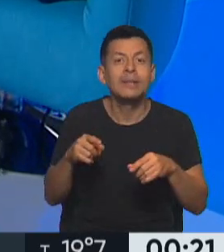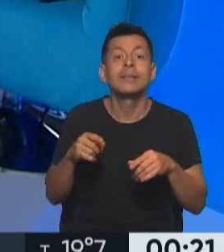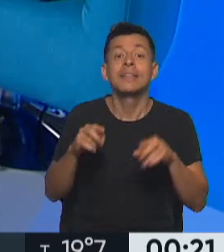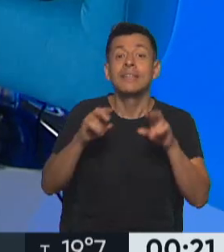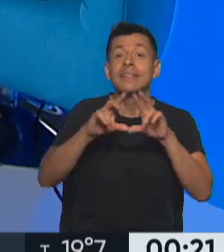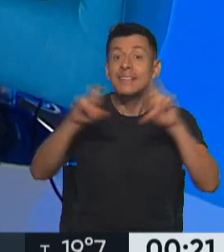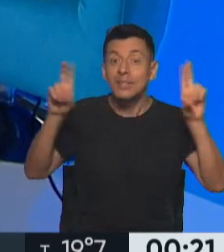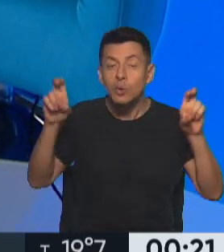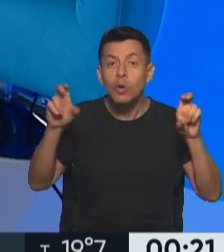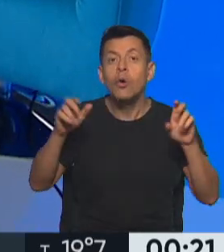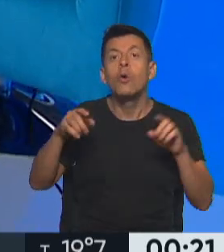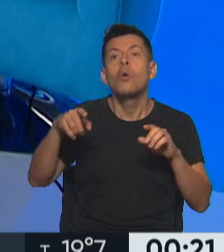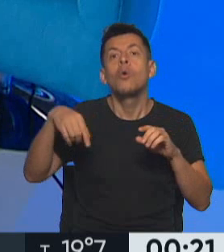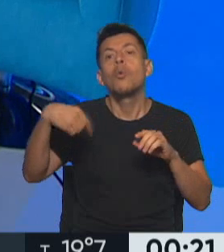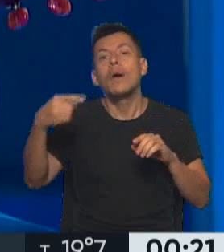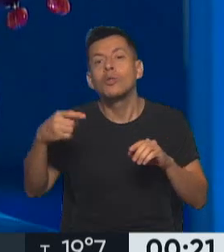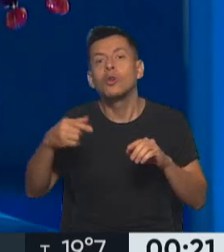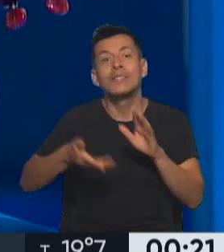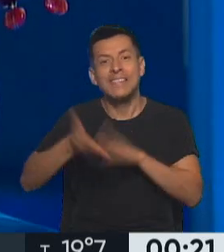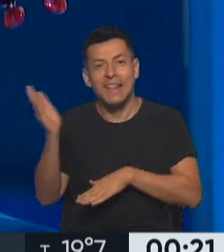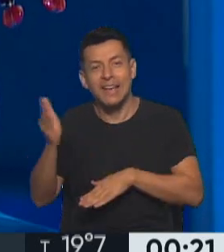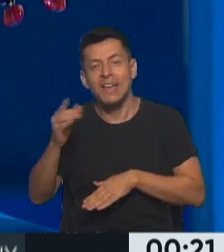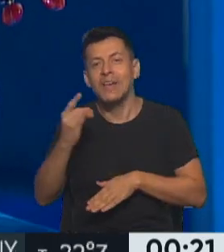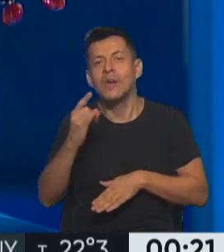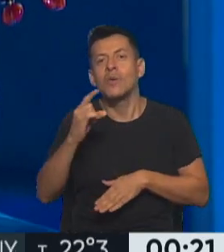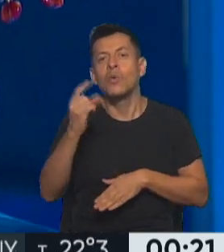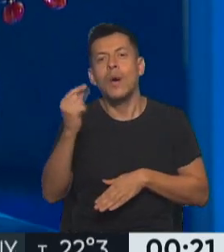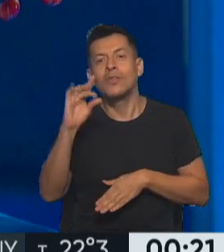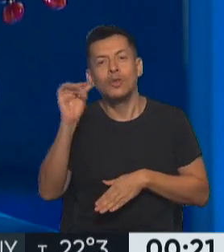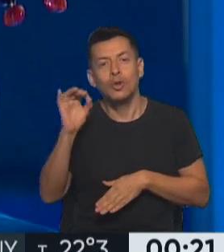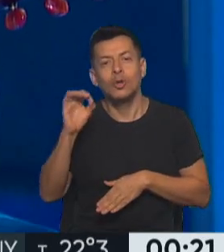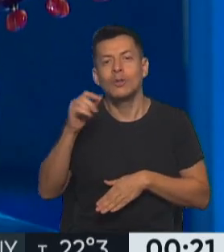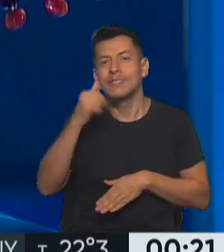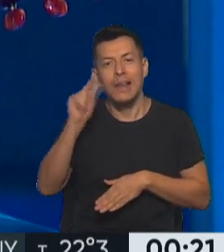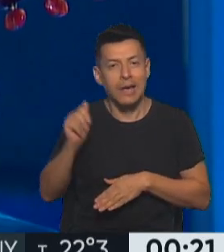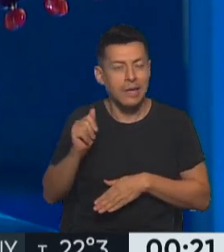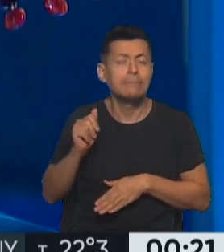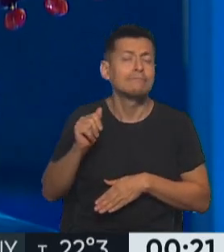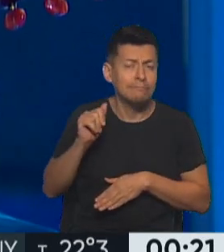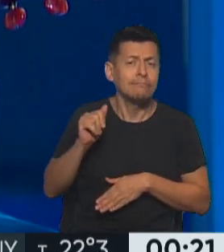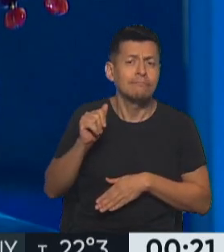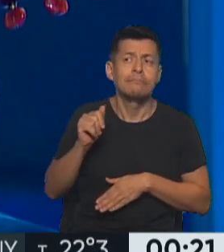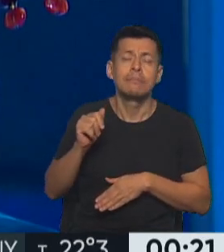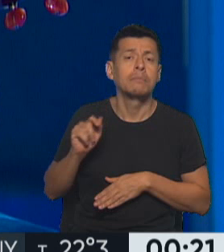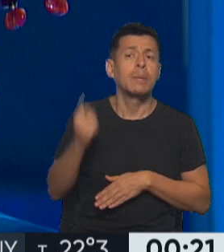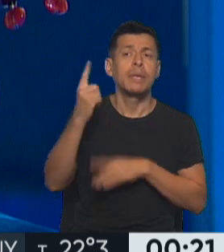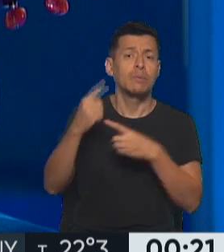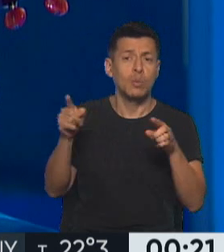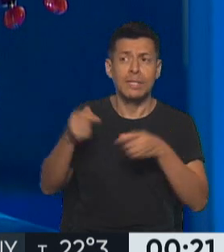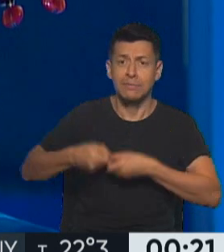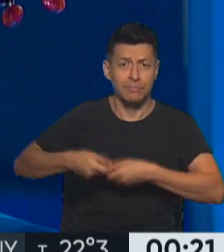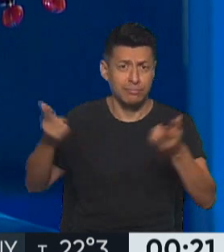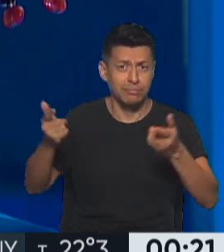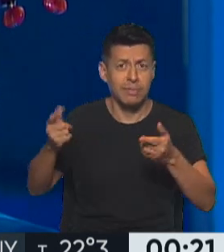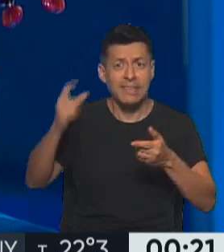título. Sí, es el primer corte, como lo estaban anunciando, de este disco que sale, unos